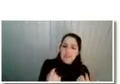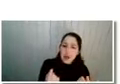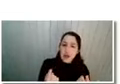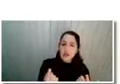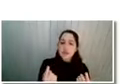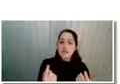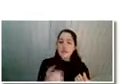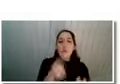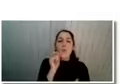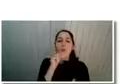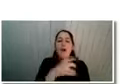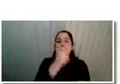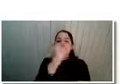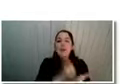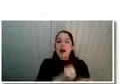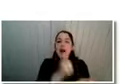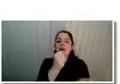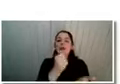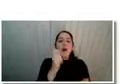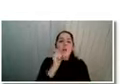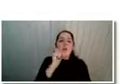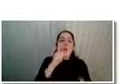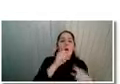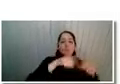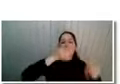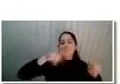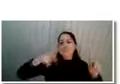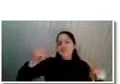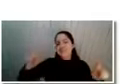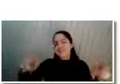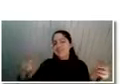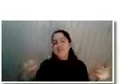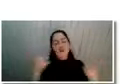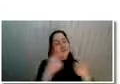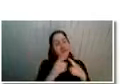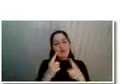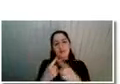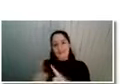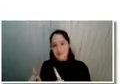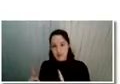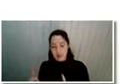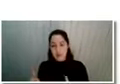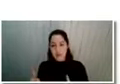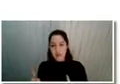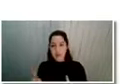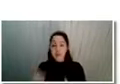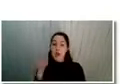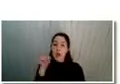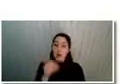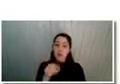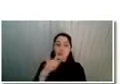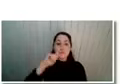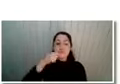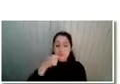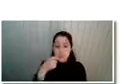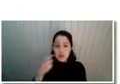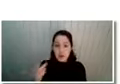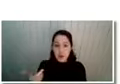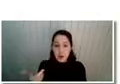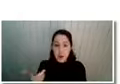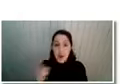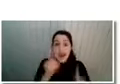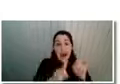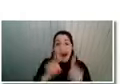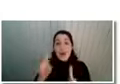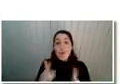cuál sea la variación de estos anticuerpos que se está detectando, y eso hace, por ejemplo, que algunos test reaccionen